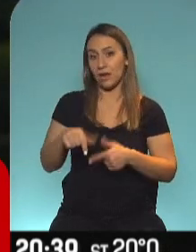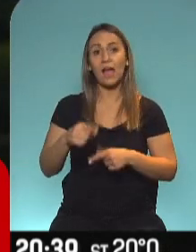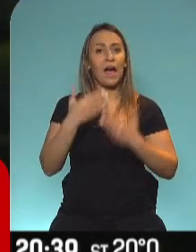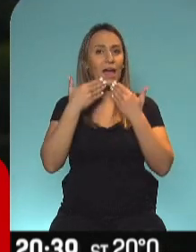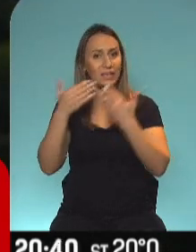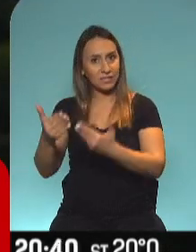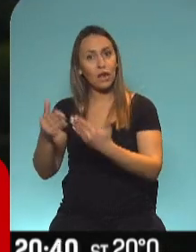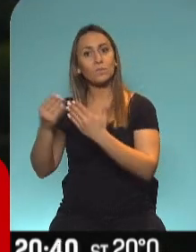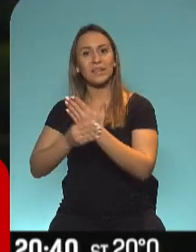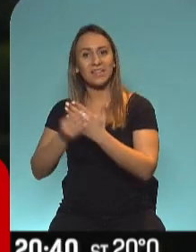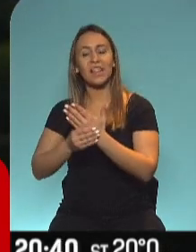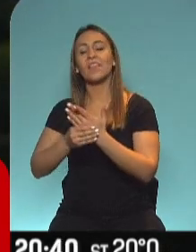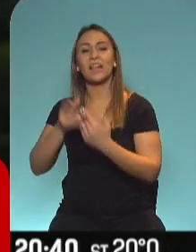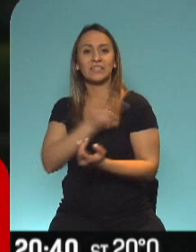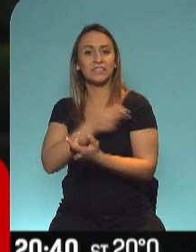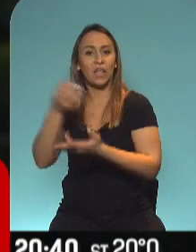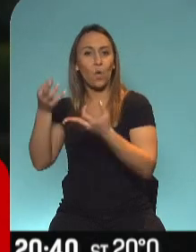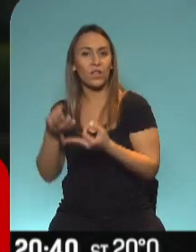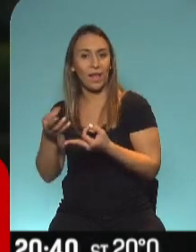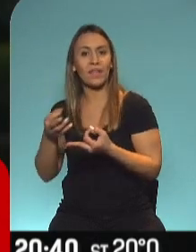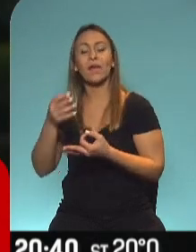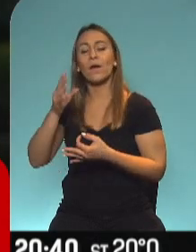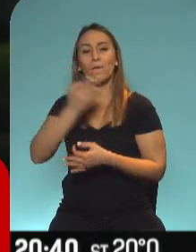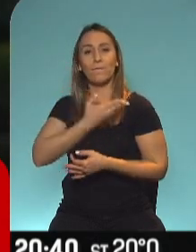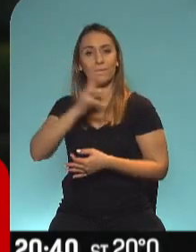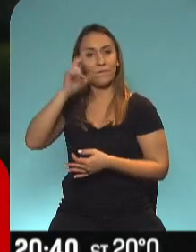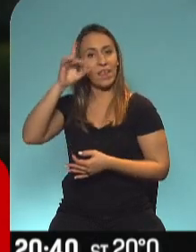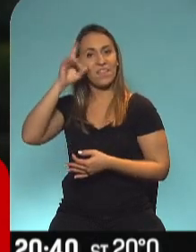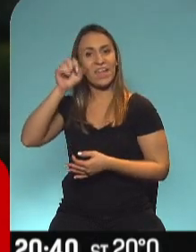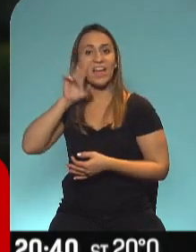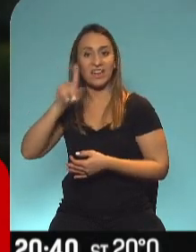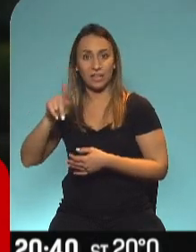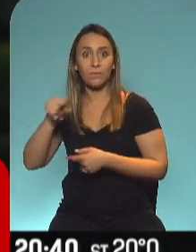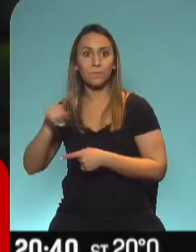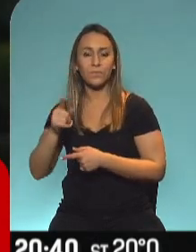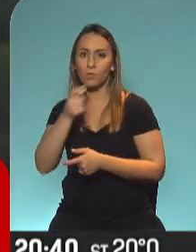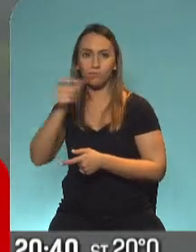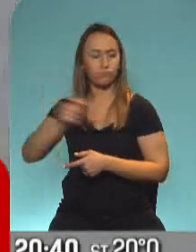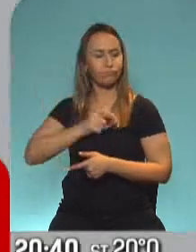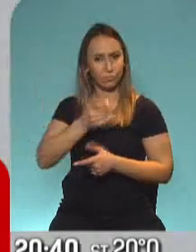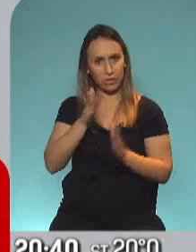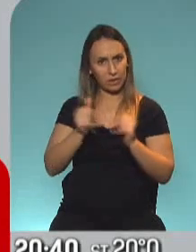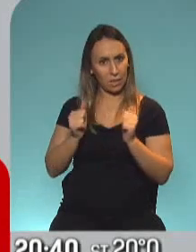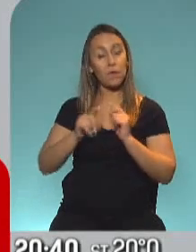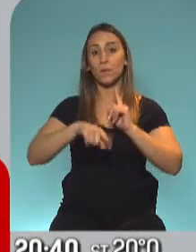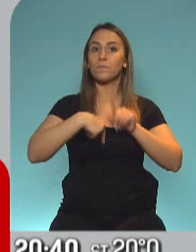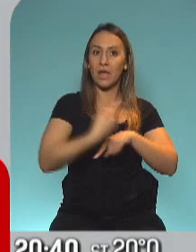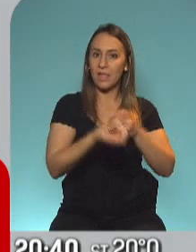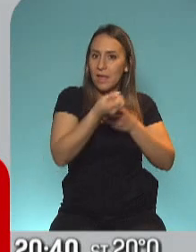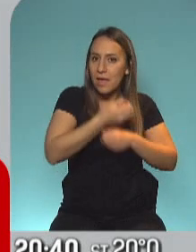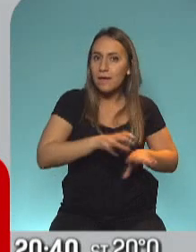la ministra de Seguridad, Sabina Frederick, que inmediatamente dio respuesta positiva a ello, y a partir de mañana vamos a estar haciendo un